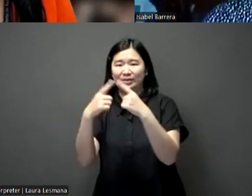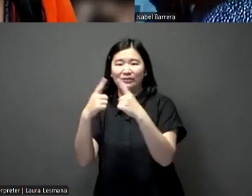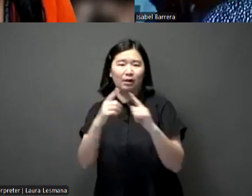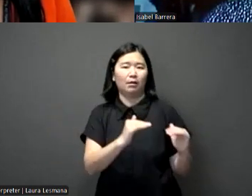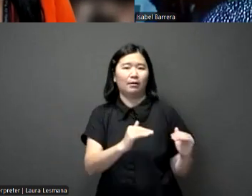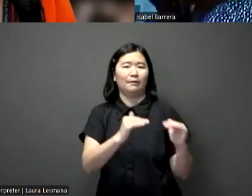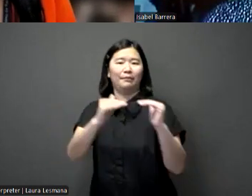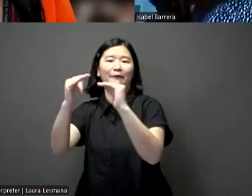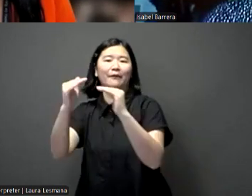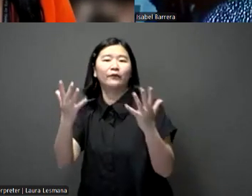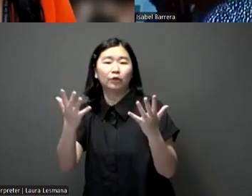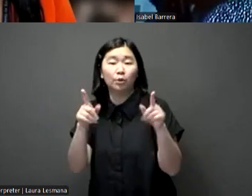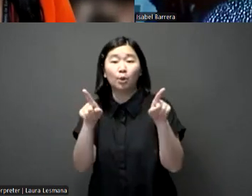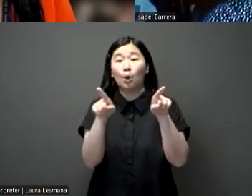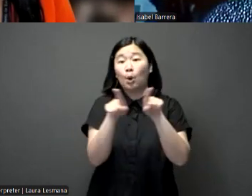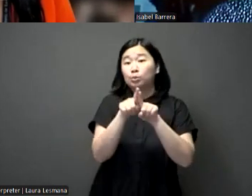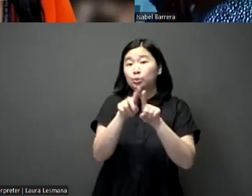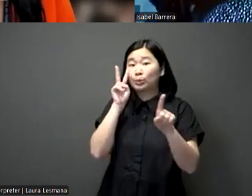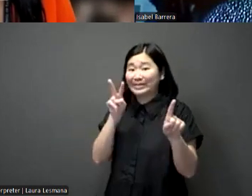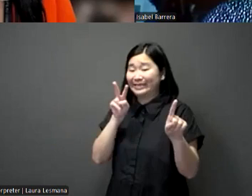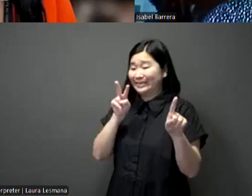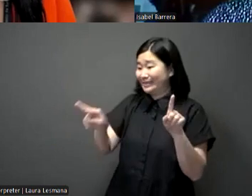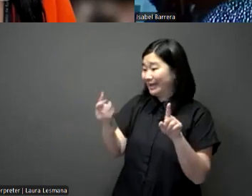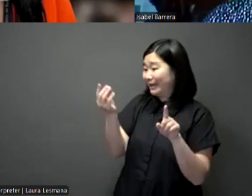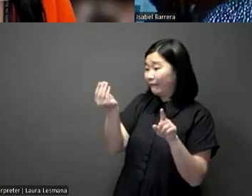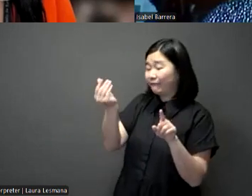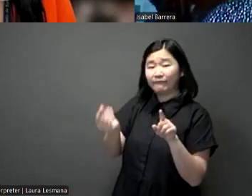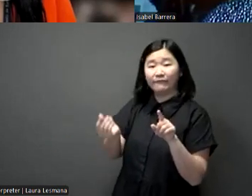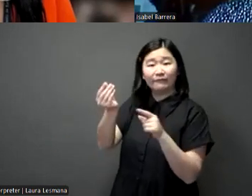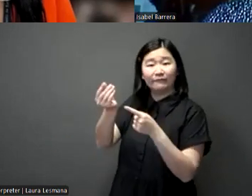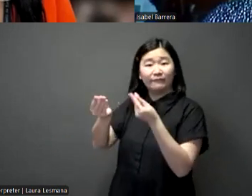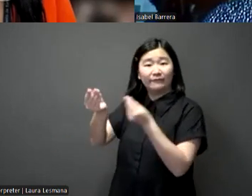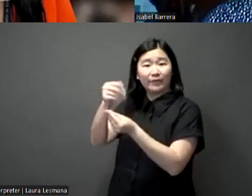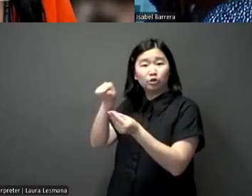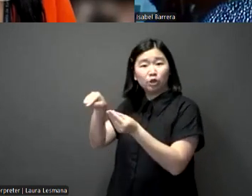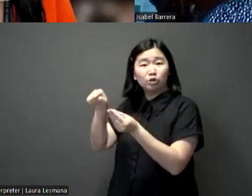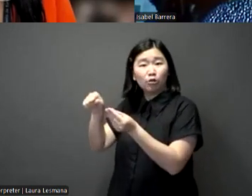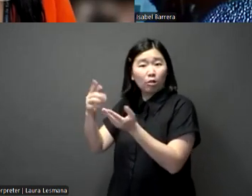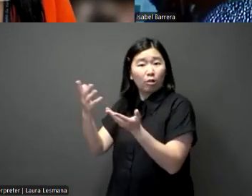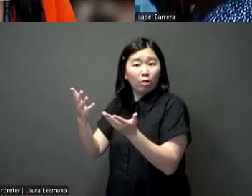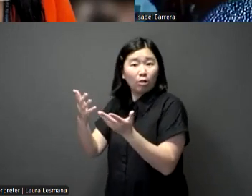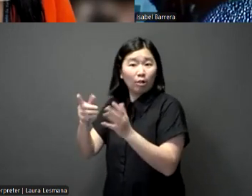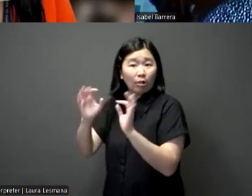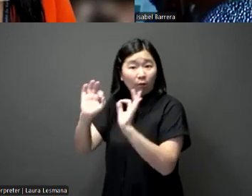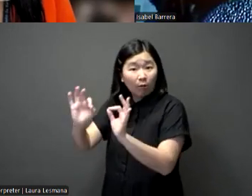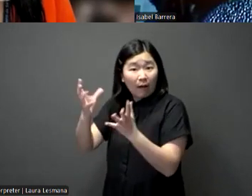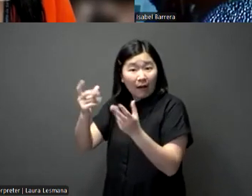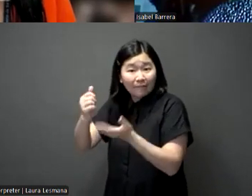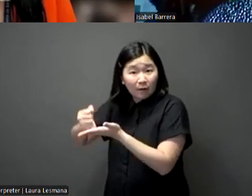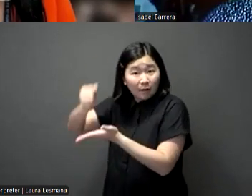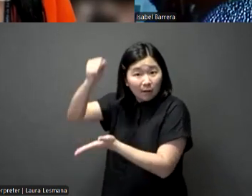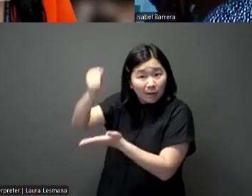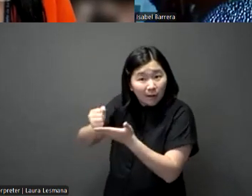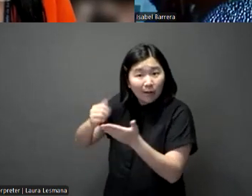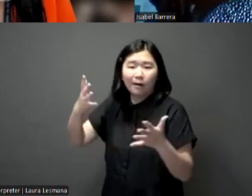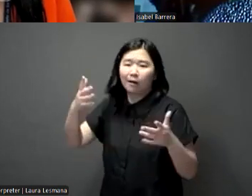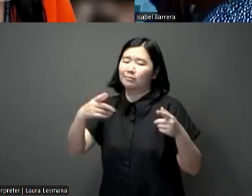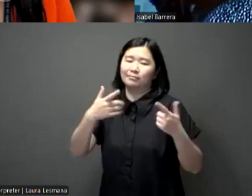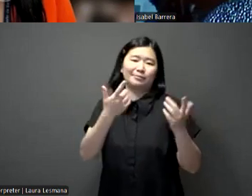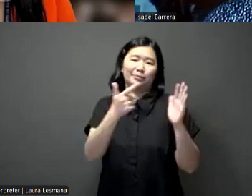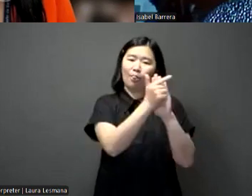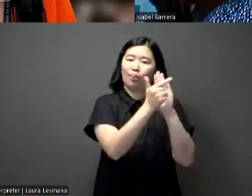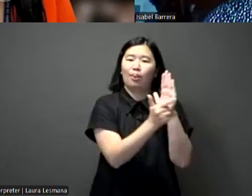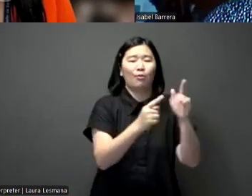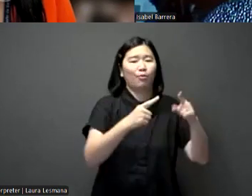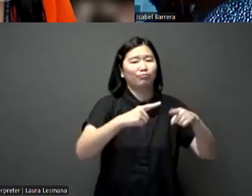sanitarias que existen, cuáles son las acciones, ¿cierto? Y de acuerdo a la disponibilidad presupuestaria, entonces se van proponiendo mejoras. En